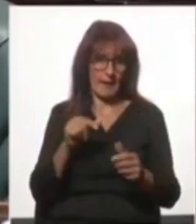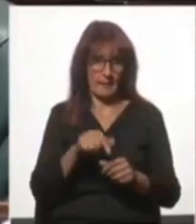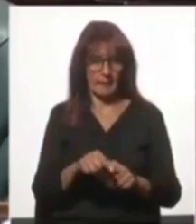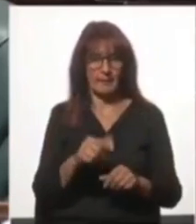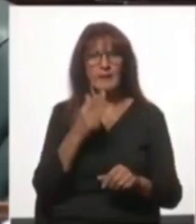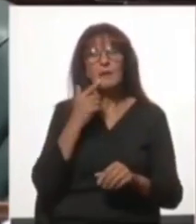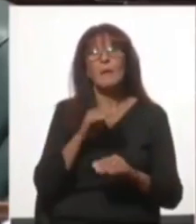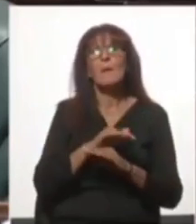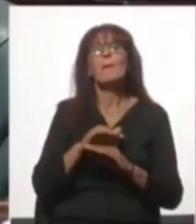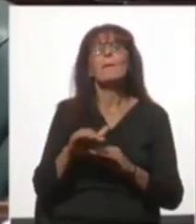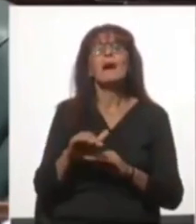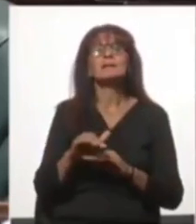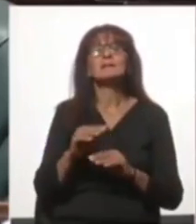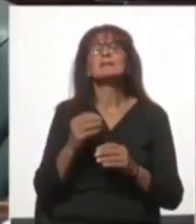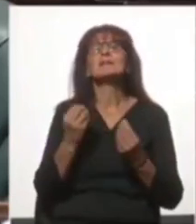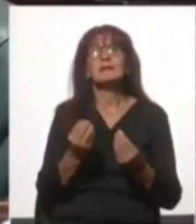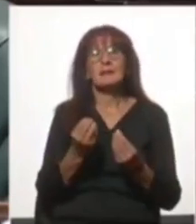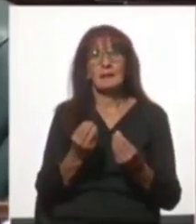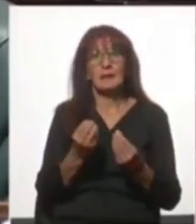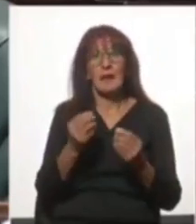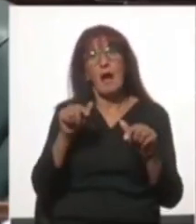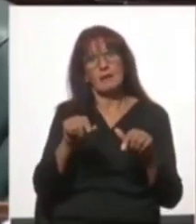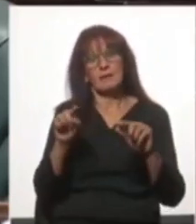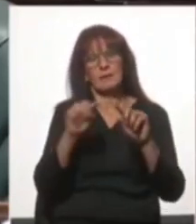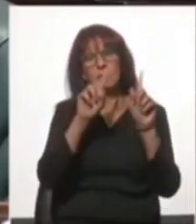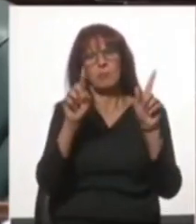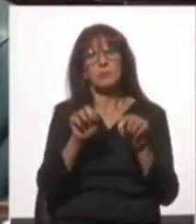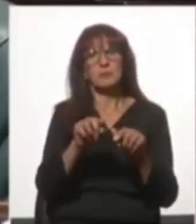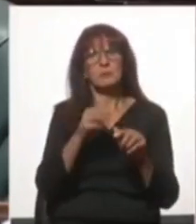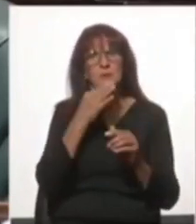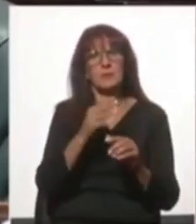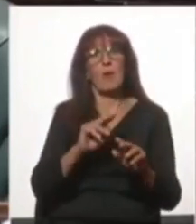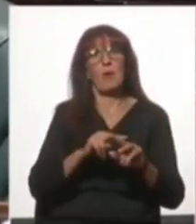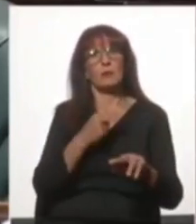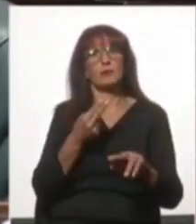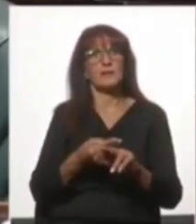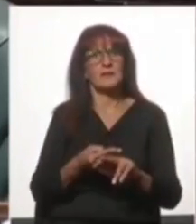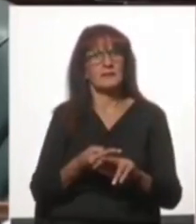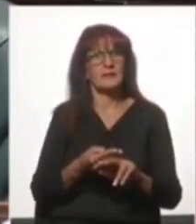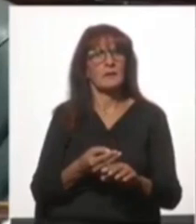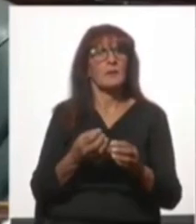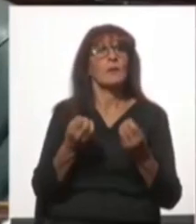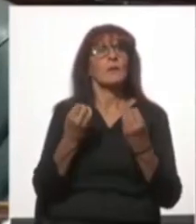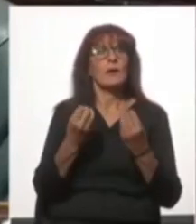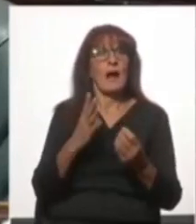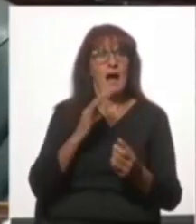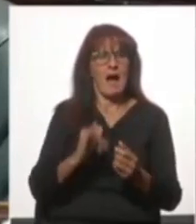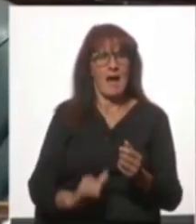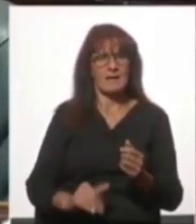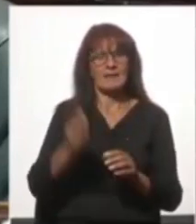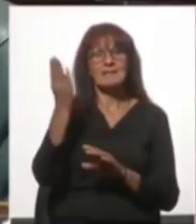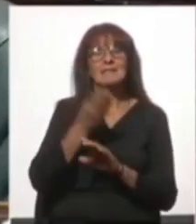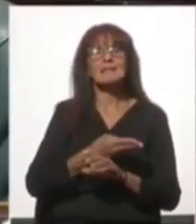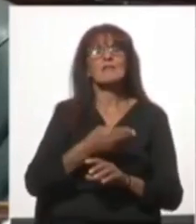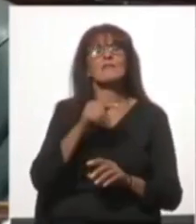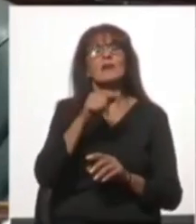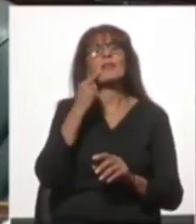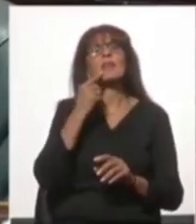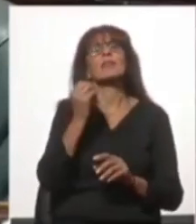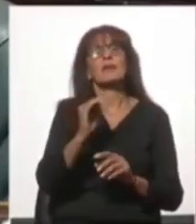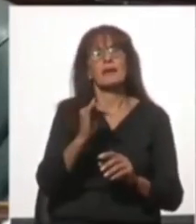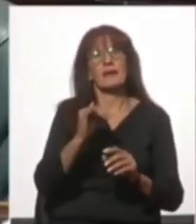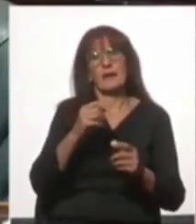qué? Y ahí otra vez nos volvemos a preguntar, ¿cuál es la razón por la cual vamos a tener cifras de crecimiento de